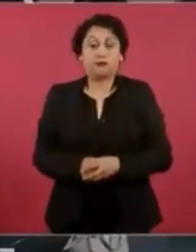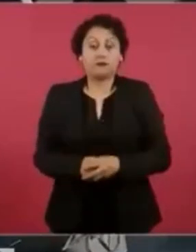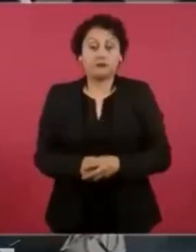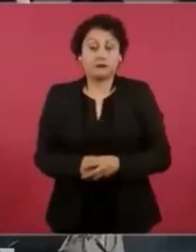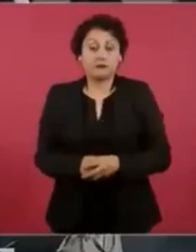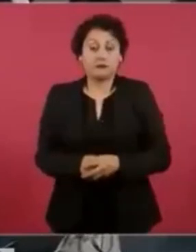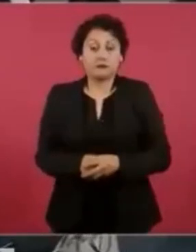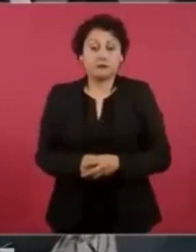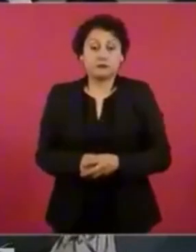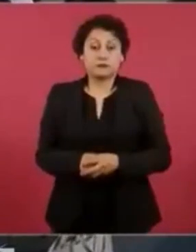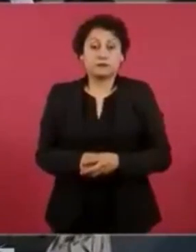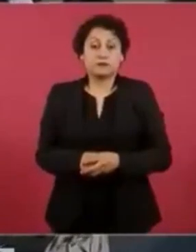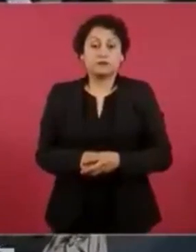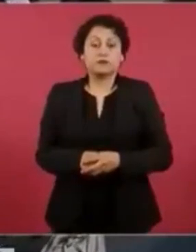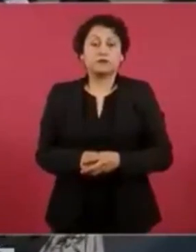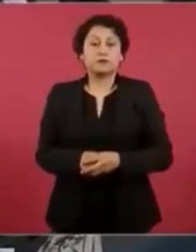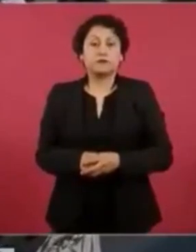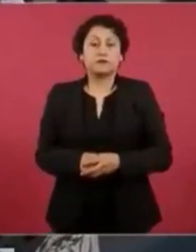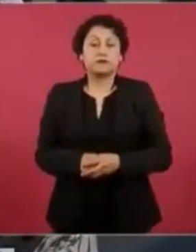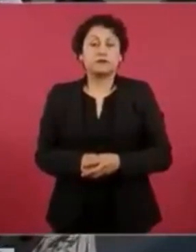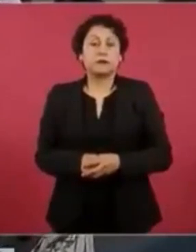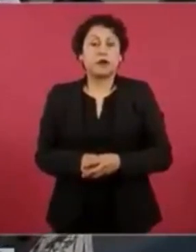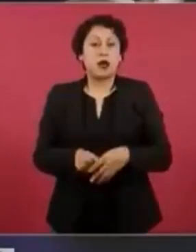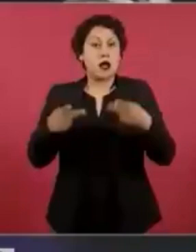El hecho de que la población no entienda